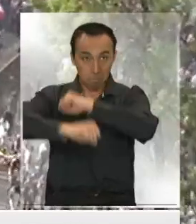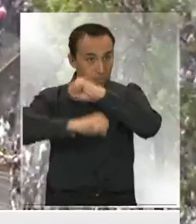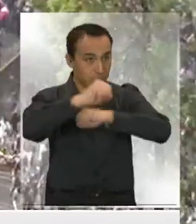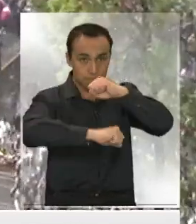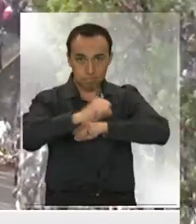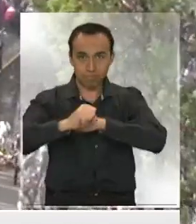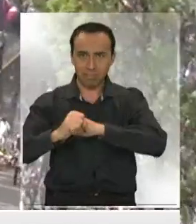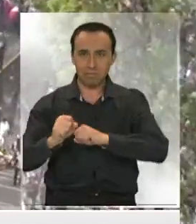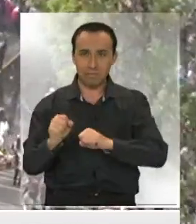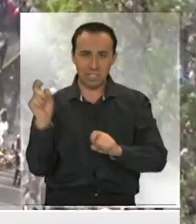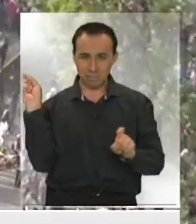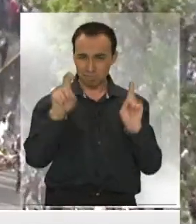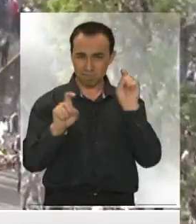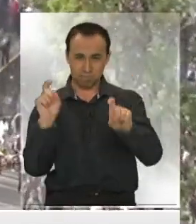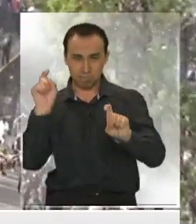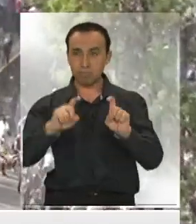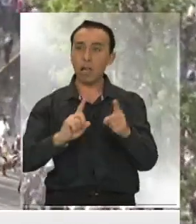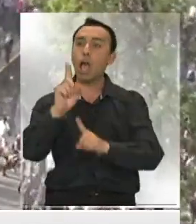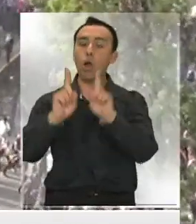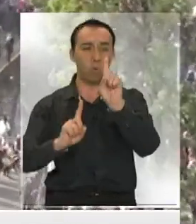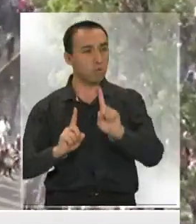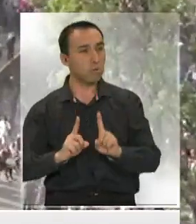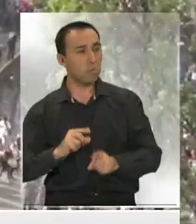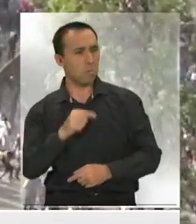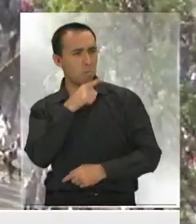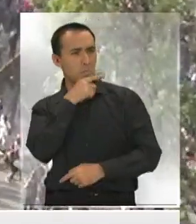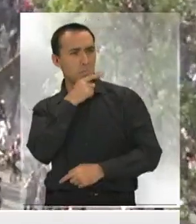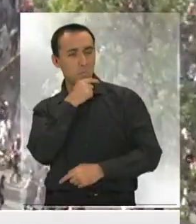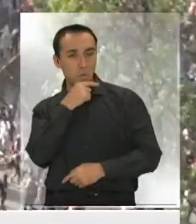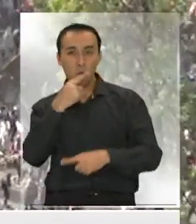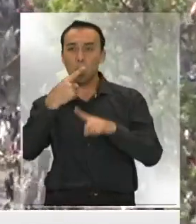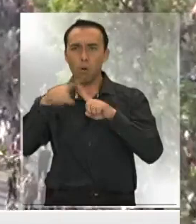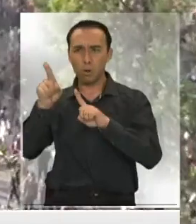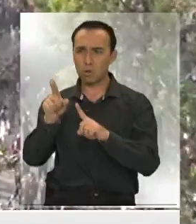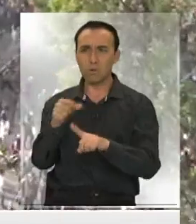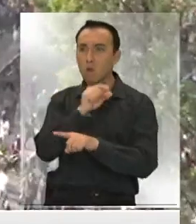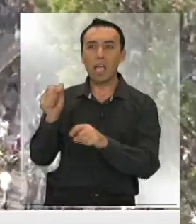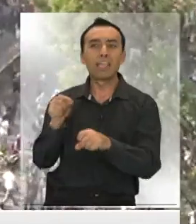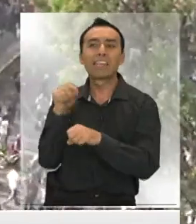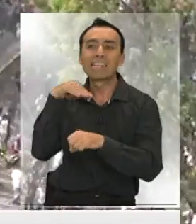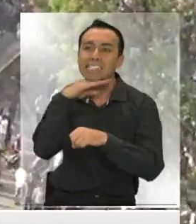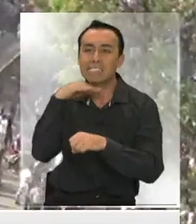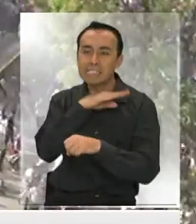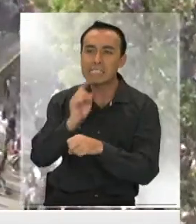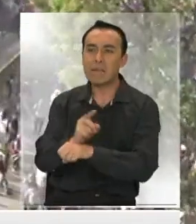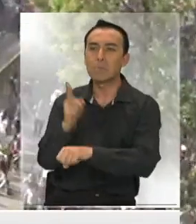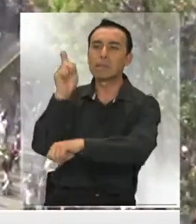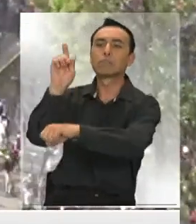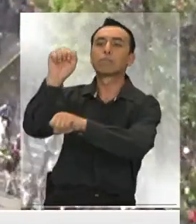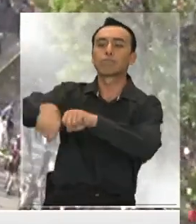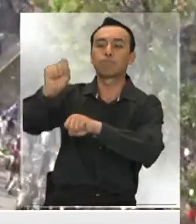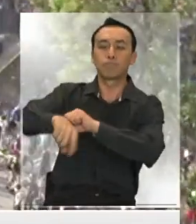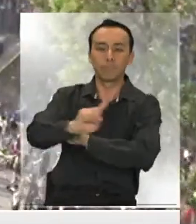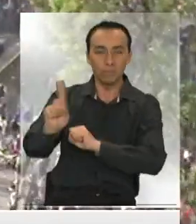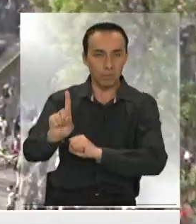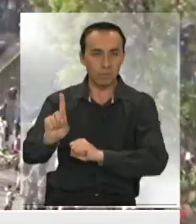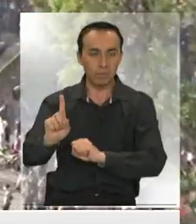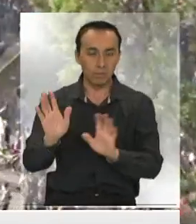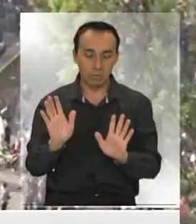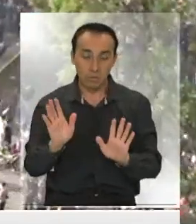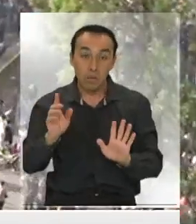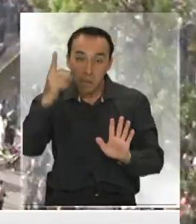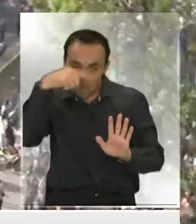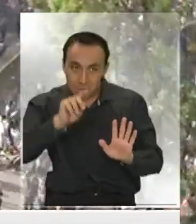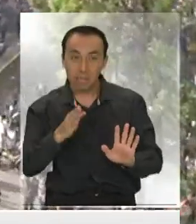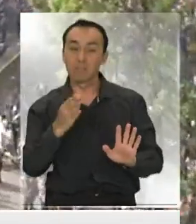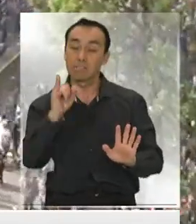distintas reacciones. Se mostraron algunos bastante escépticos ante su tuit. Llamaban a no tomar decisiones apresuradas y también analizar costos. Ahora, derechamente, hay que